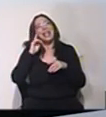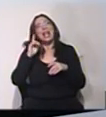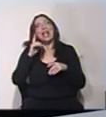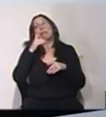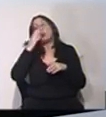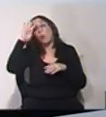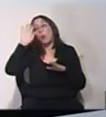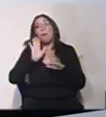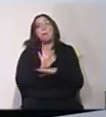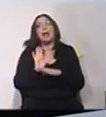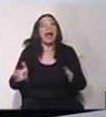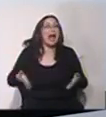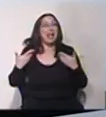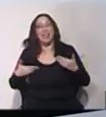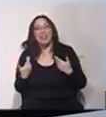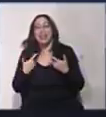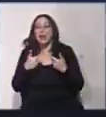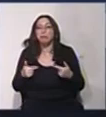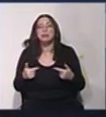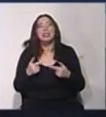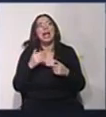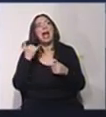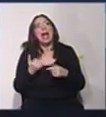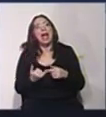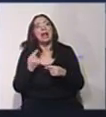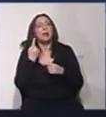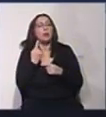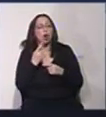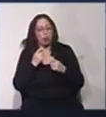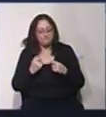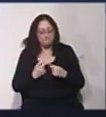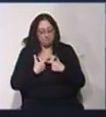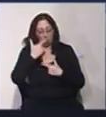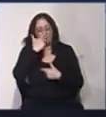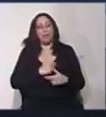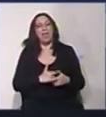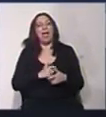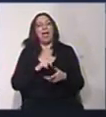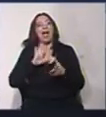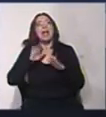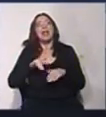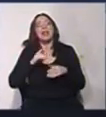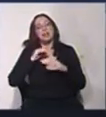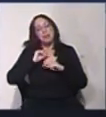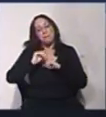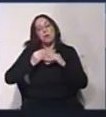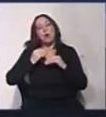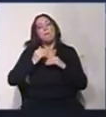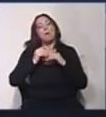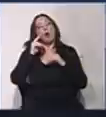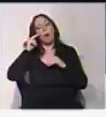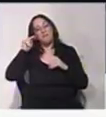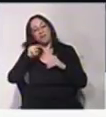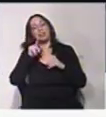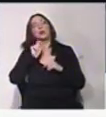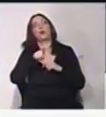alegría, ni no. O sea, hay obviamente, hay una cosa de uno con su propia manera de entender la progresión de su vida, ¿no? De perspectiva.